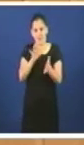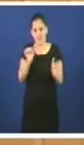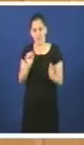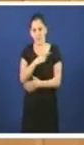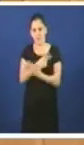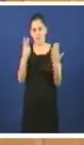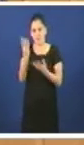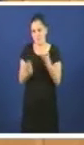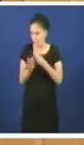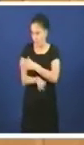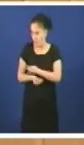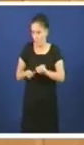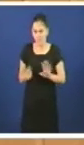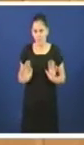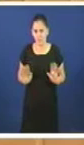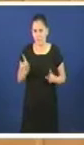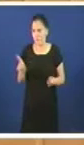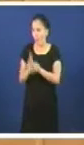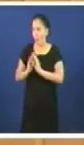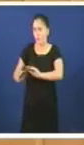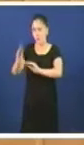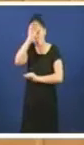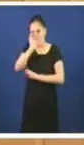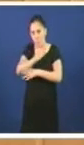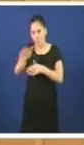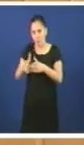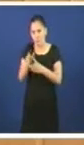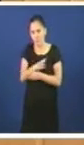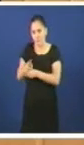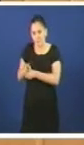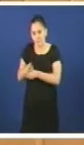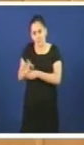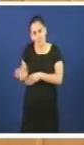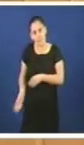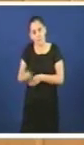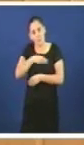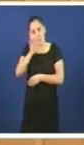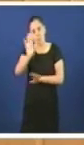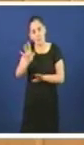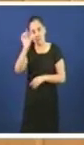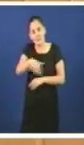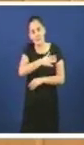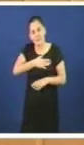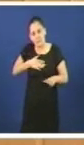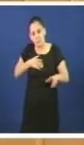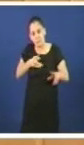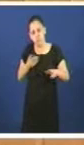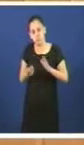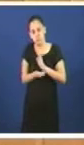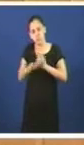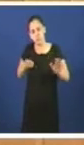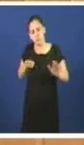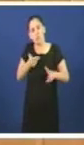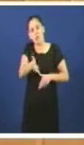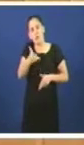que le pese harán o partido popular mal ya que intentará eliminar o dereito de libertad de expresión